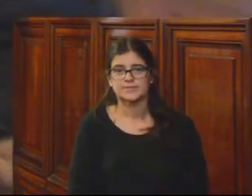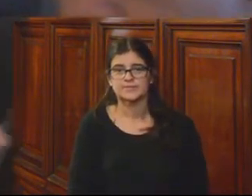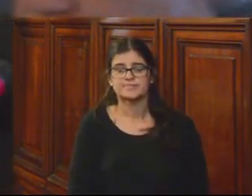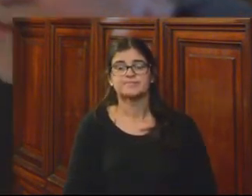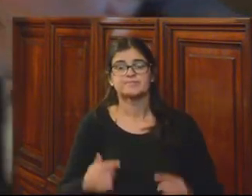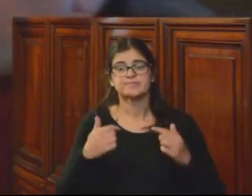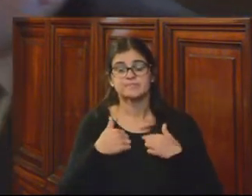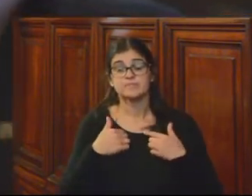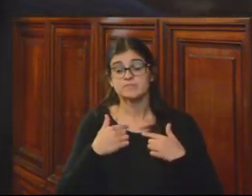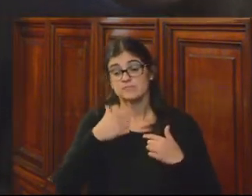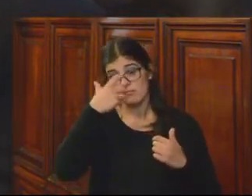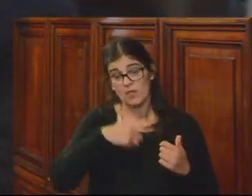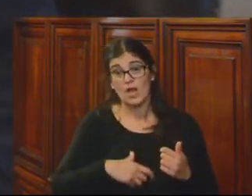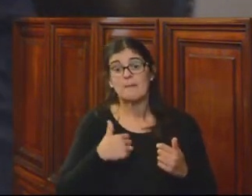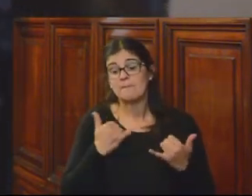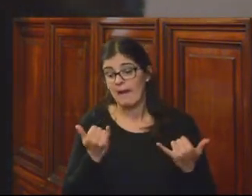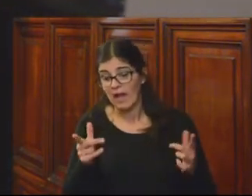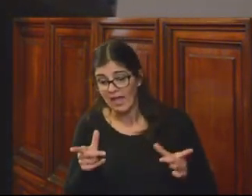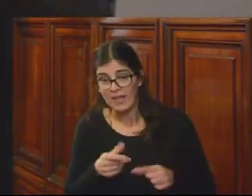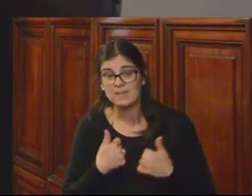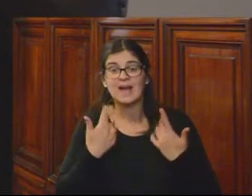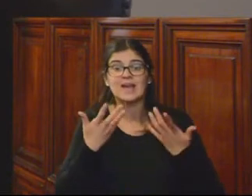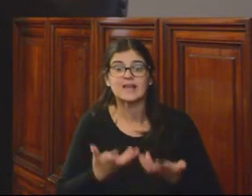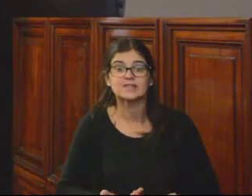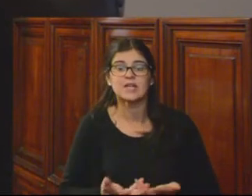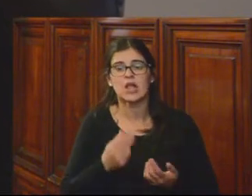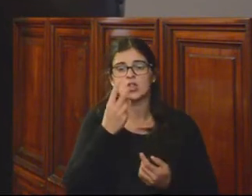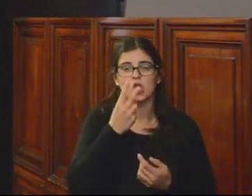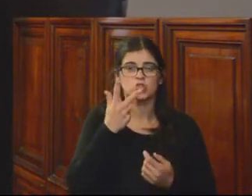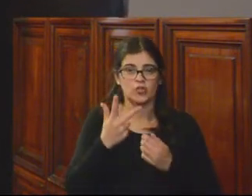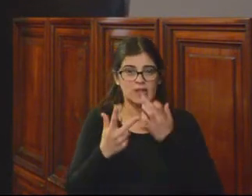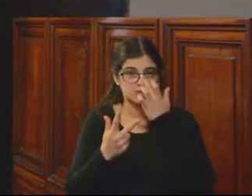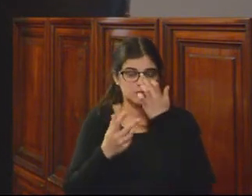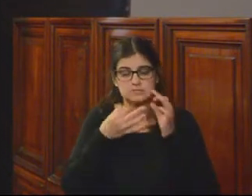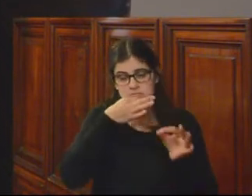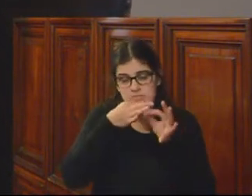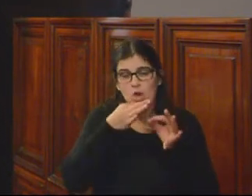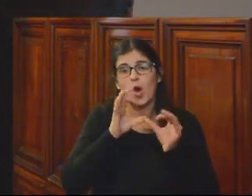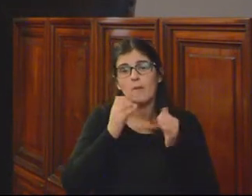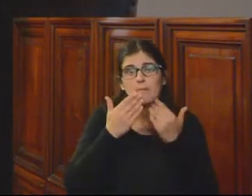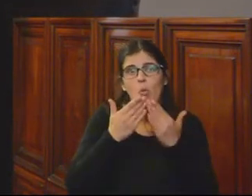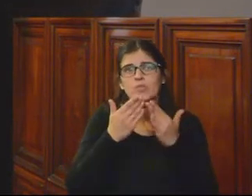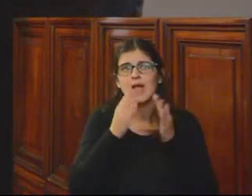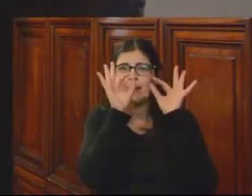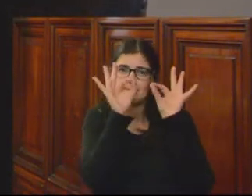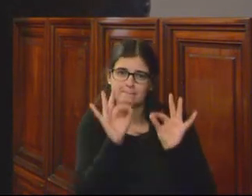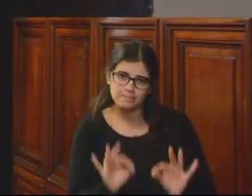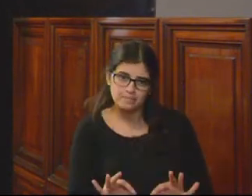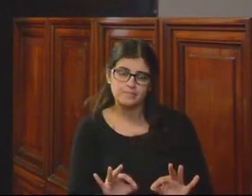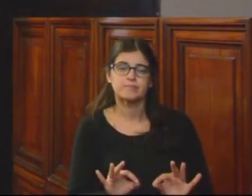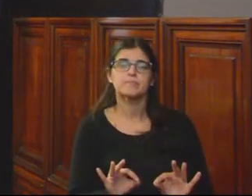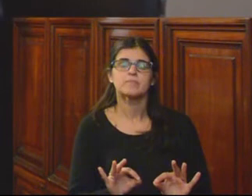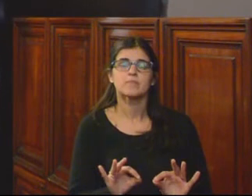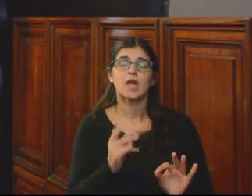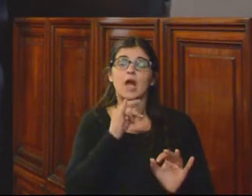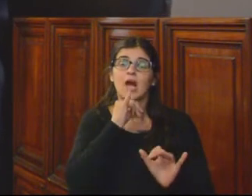Yo solamente para terminar quisiera hacer dos o tres comentarios, preguntas muy puntuales. En